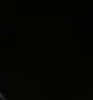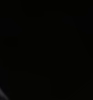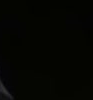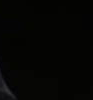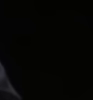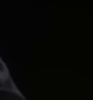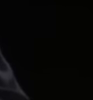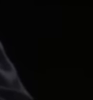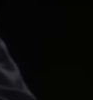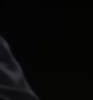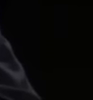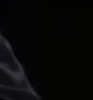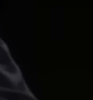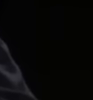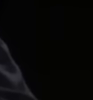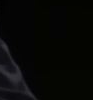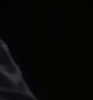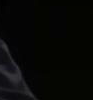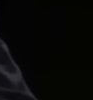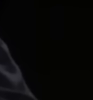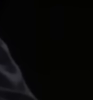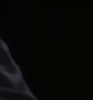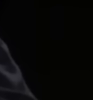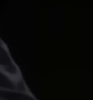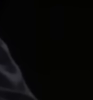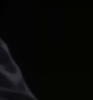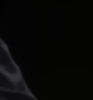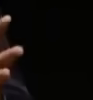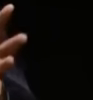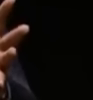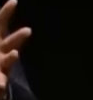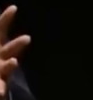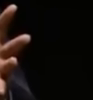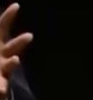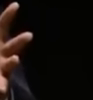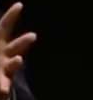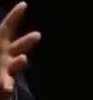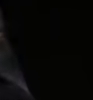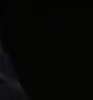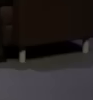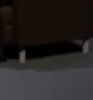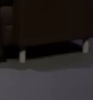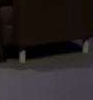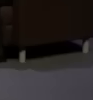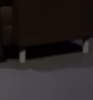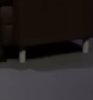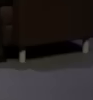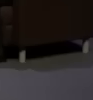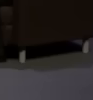años de gobierno en 6, nada más.